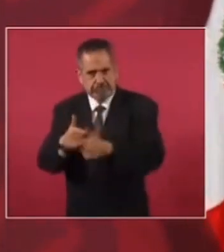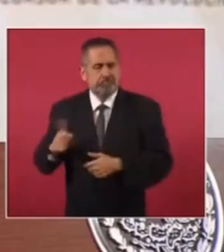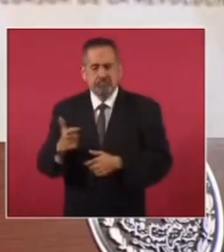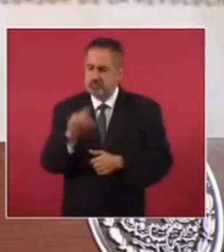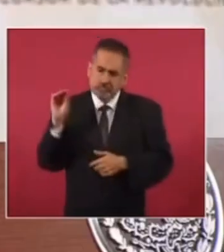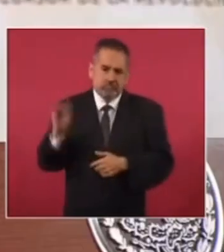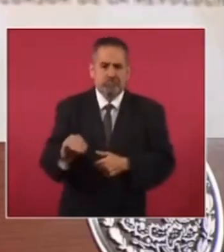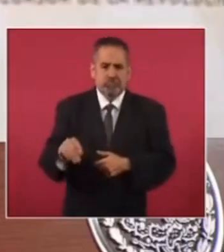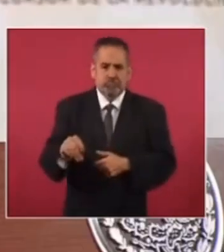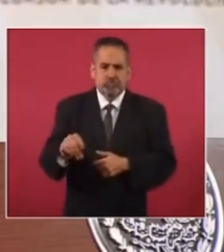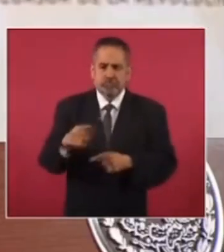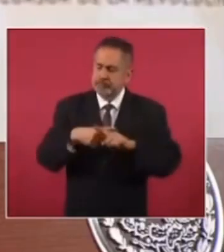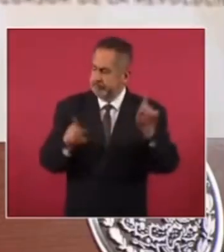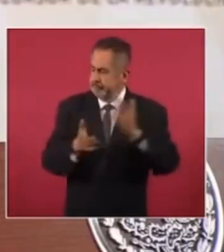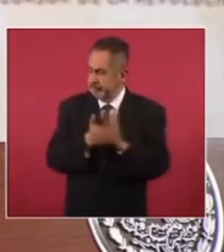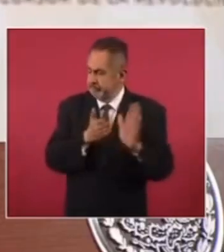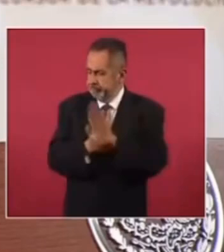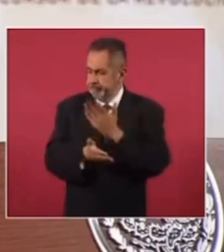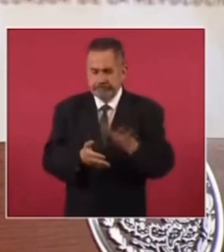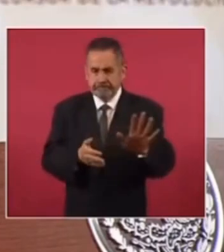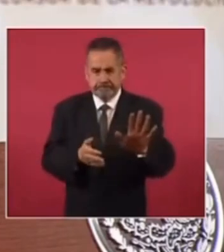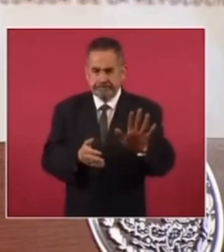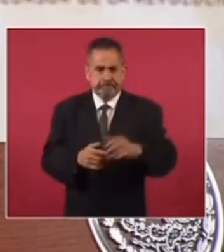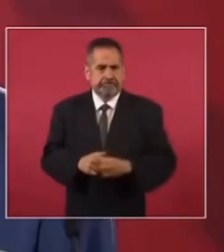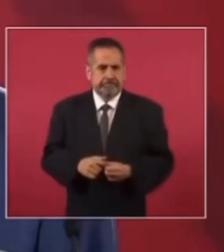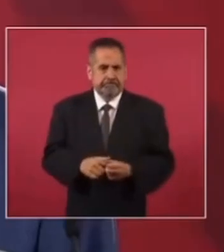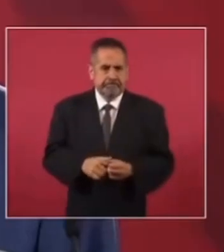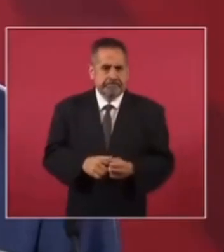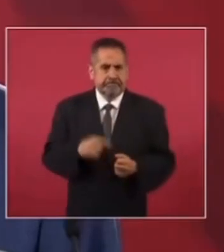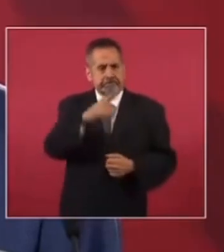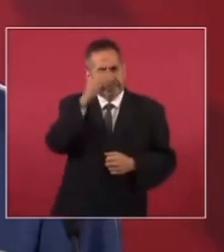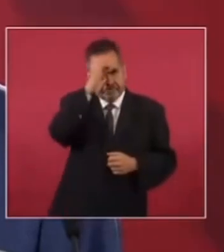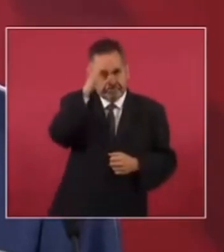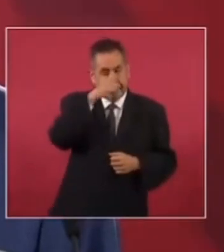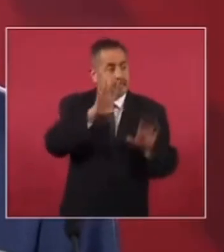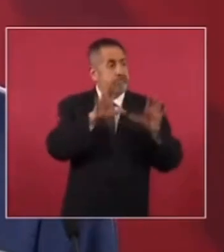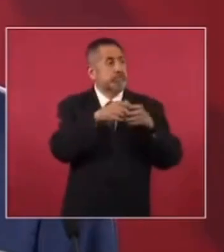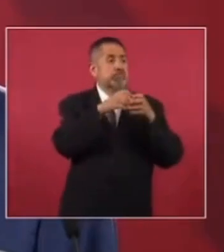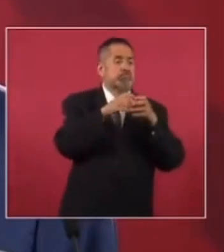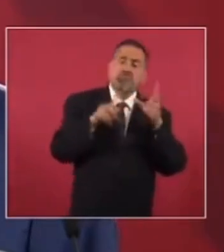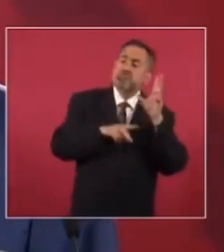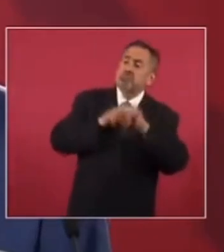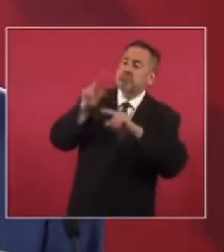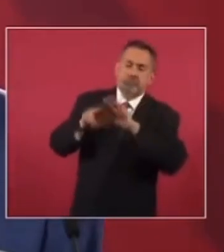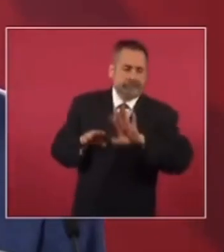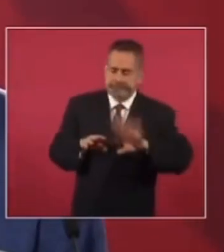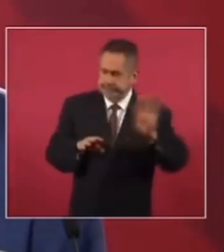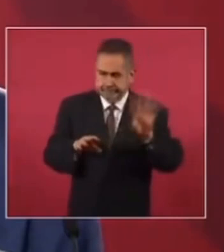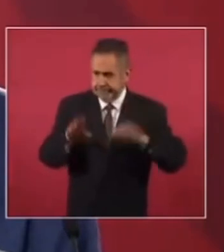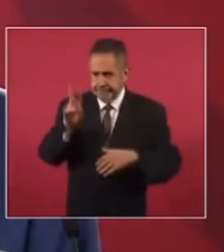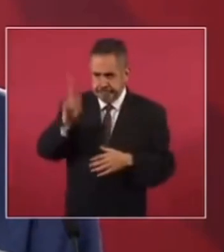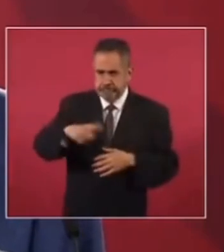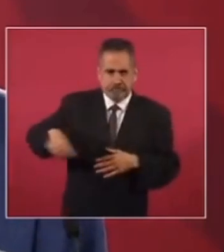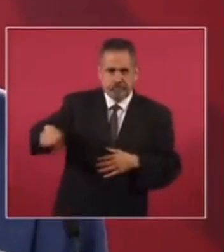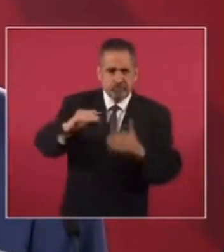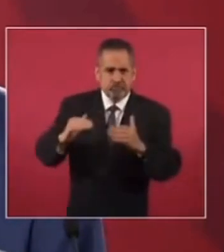pueblo de México. Que no se les olvide que estas autoridades fueron elegidas por el pueblo y se deben al pueblo. Pero